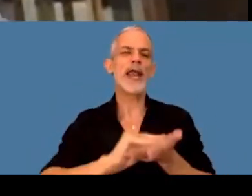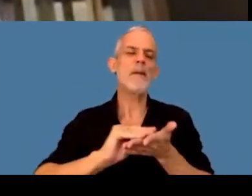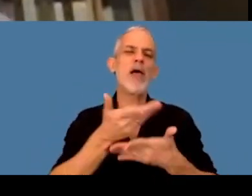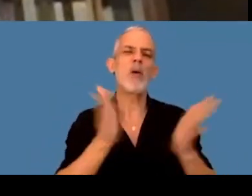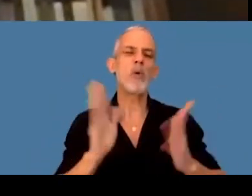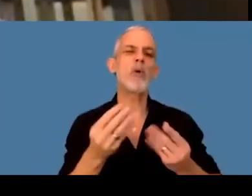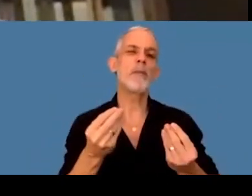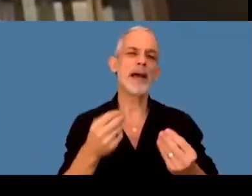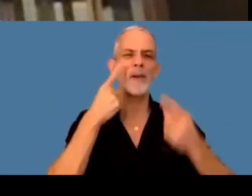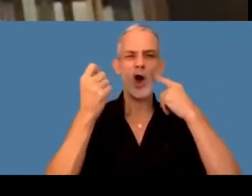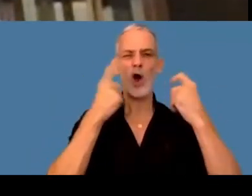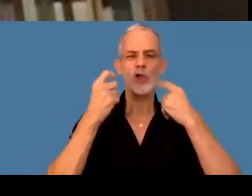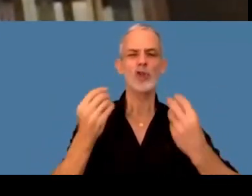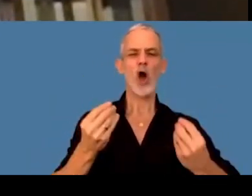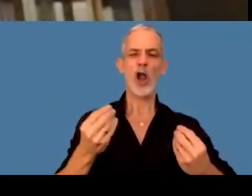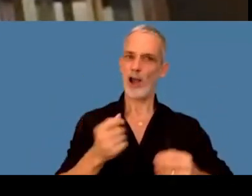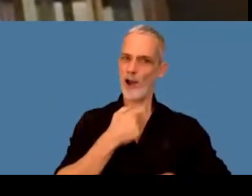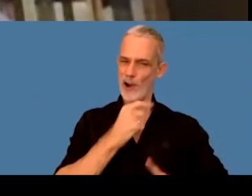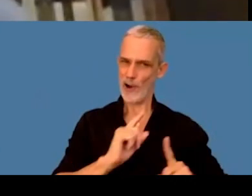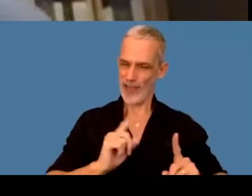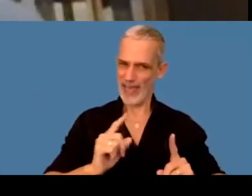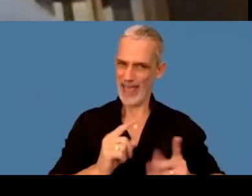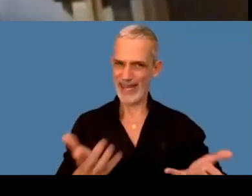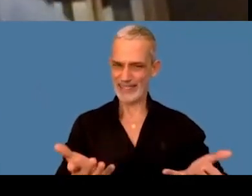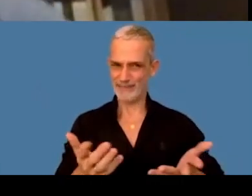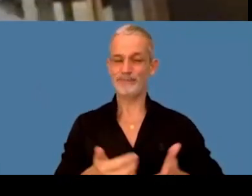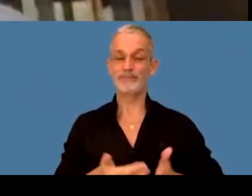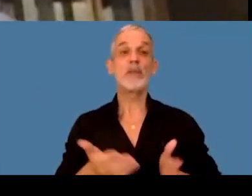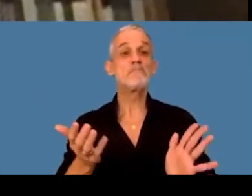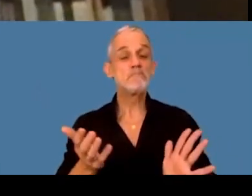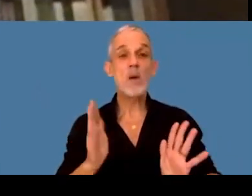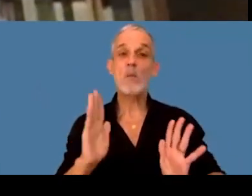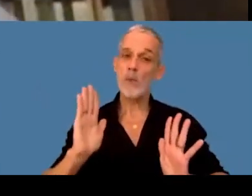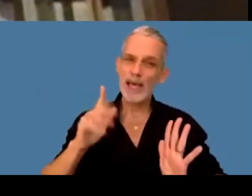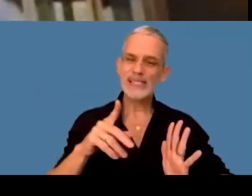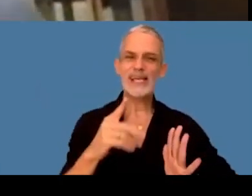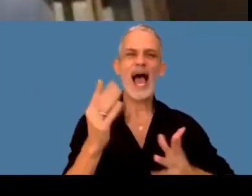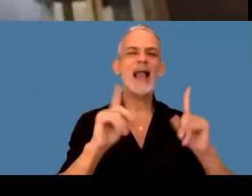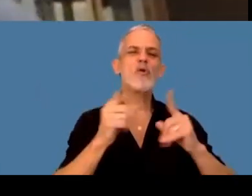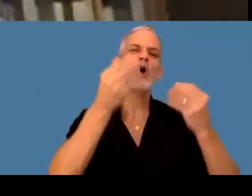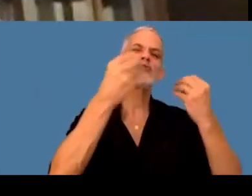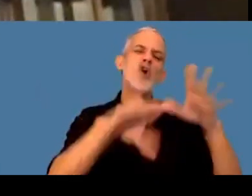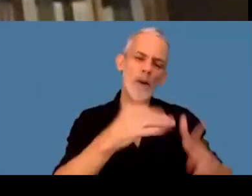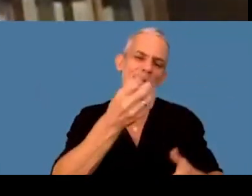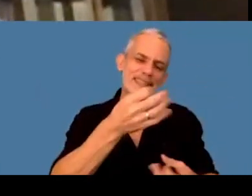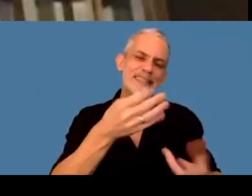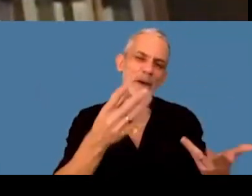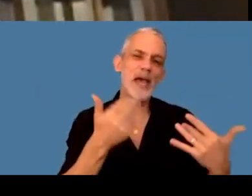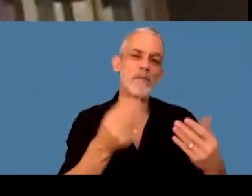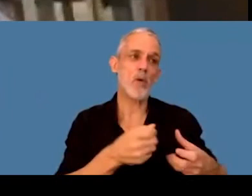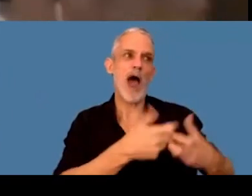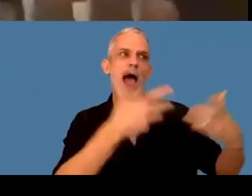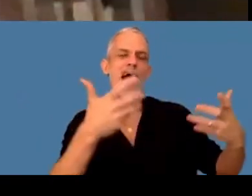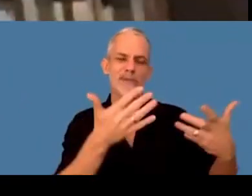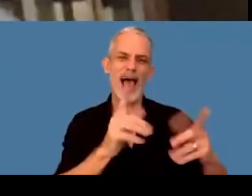control de ciertas cuestiones. Y que quizás en algún lado sobra alguno o alguna, puede ser. En general,